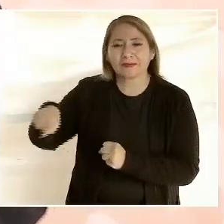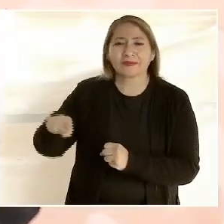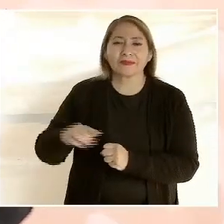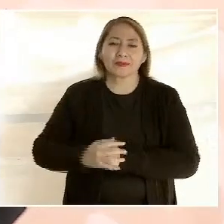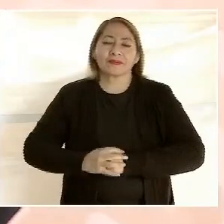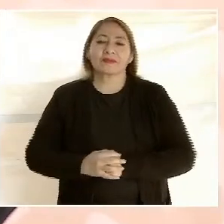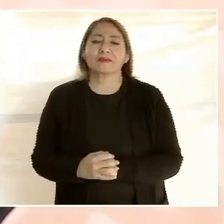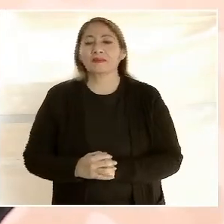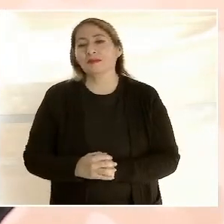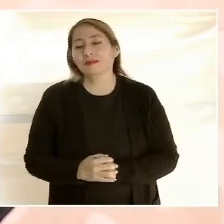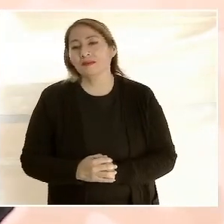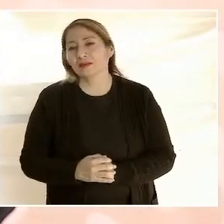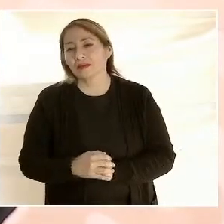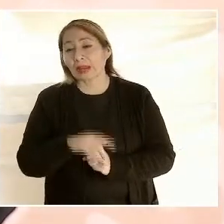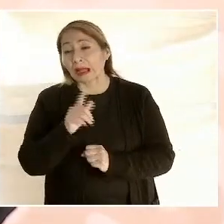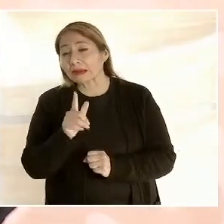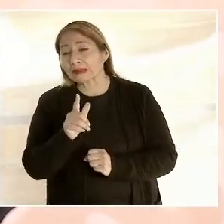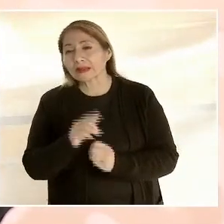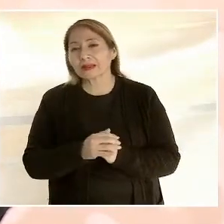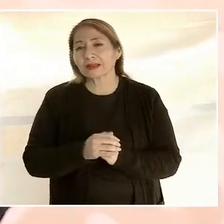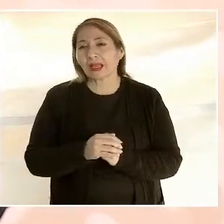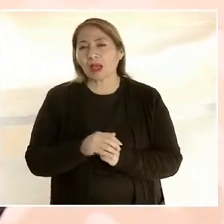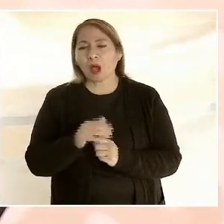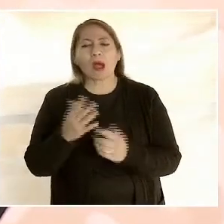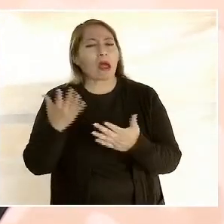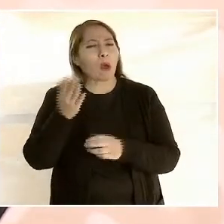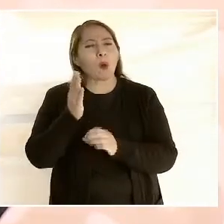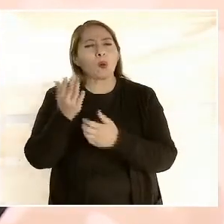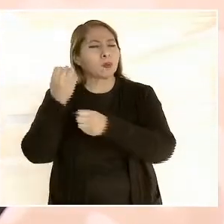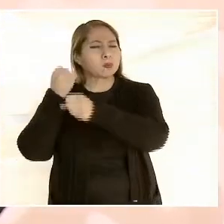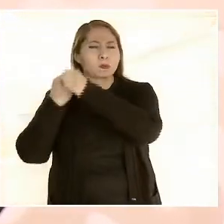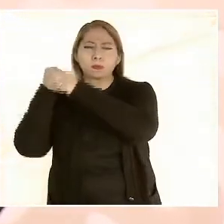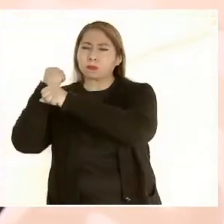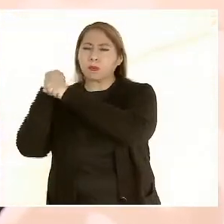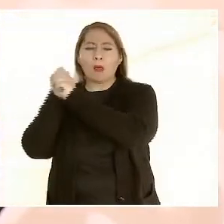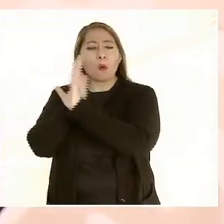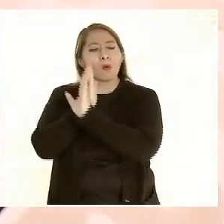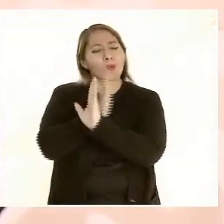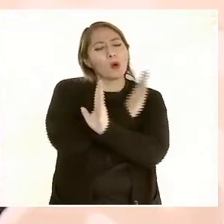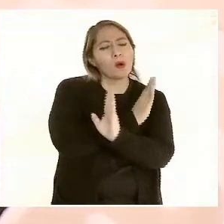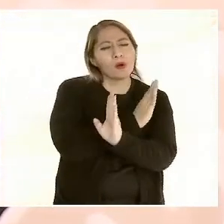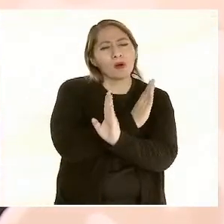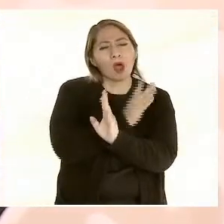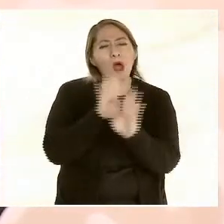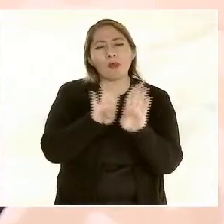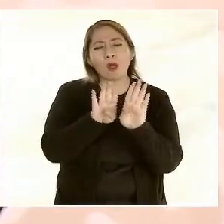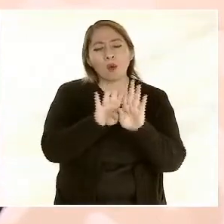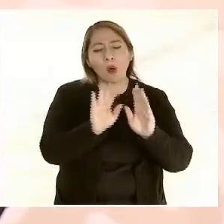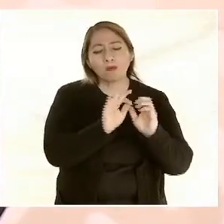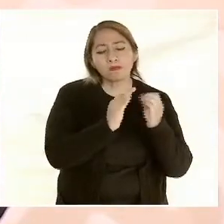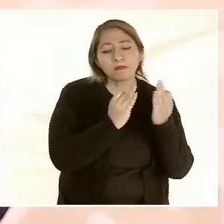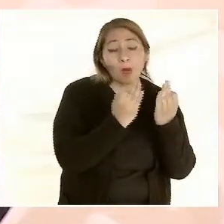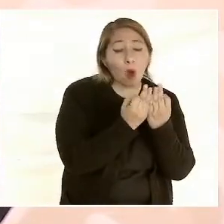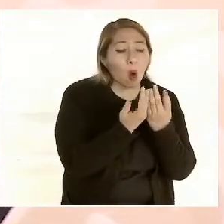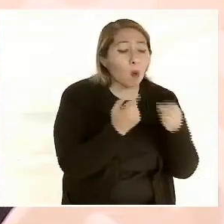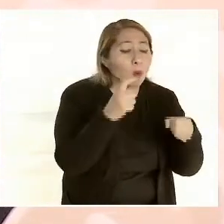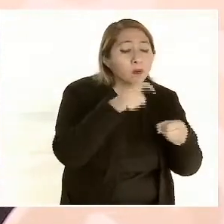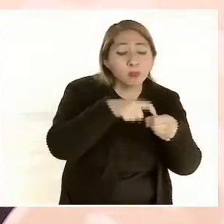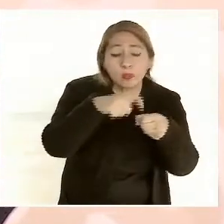Adicionalmente, desde su conformación a principios del siglo pasado,